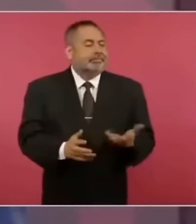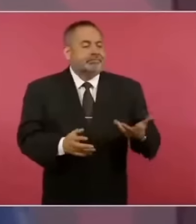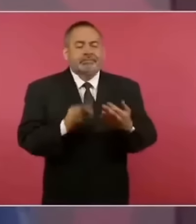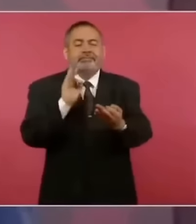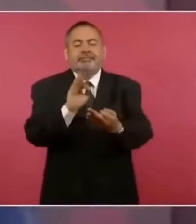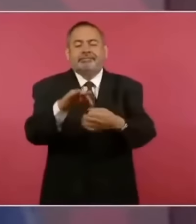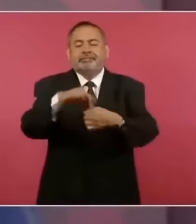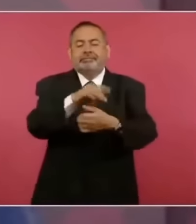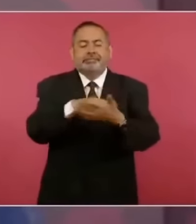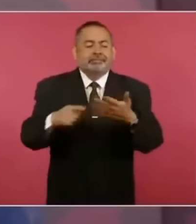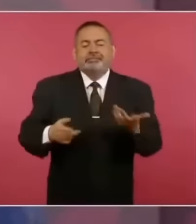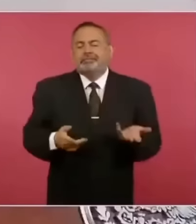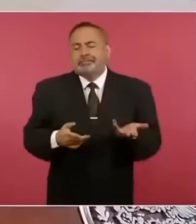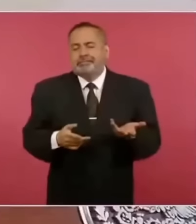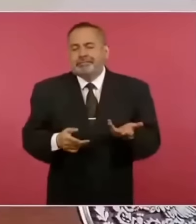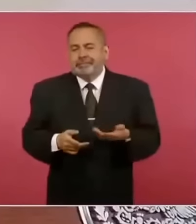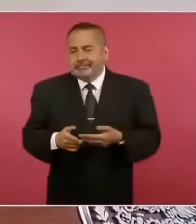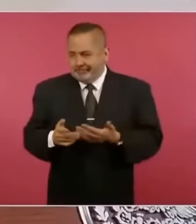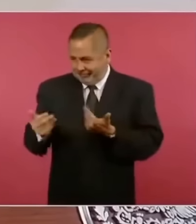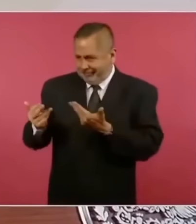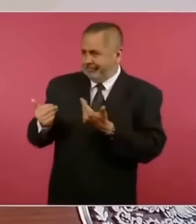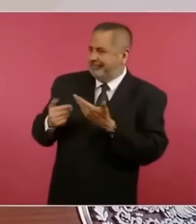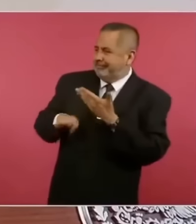queríamos en ese